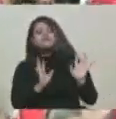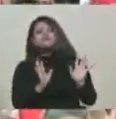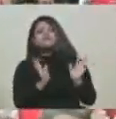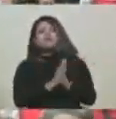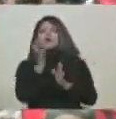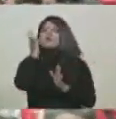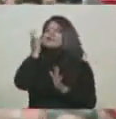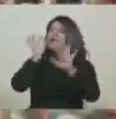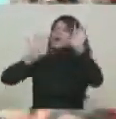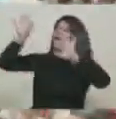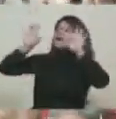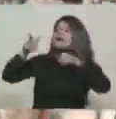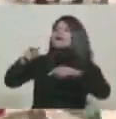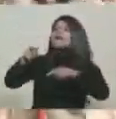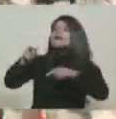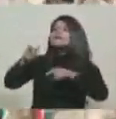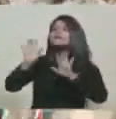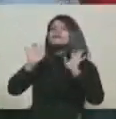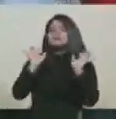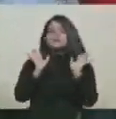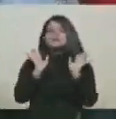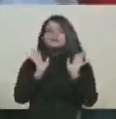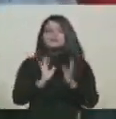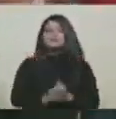Las mujeres.